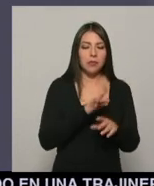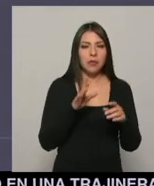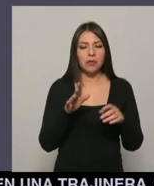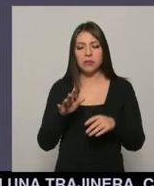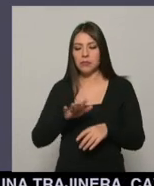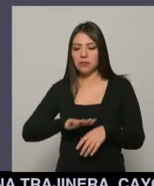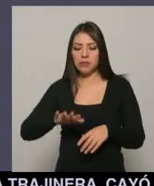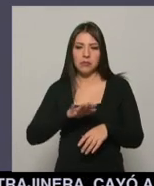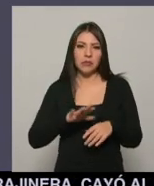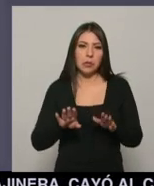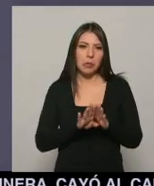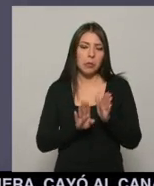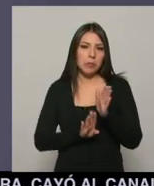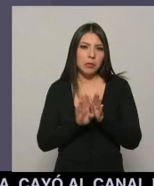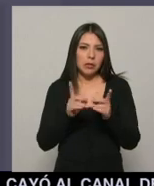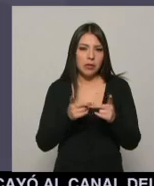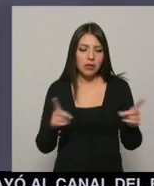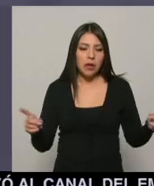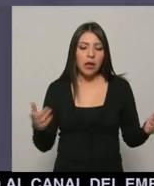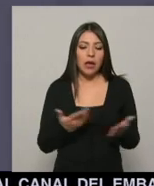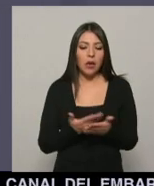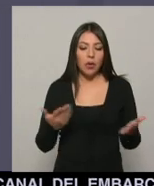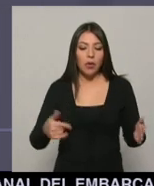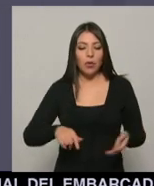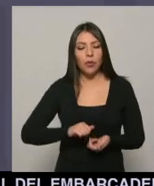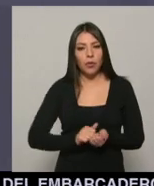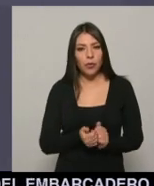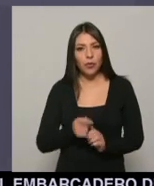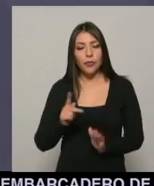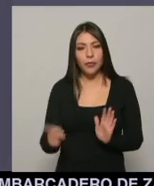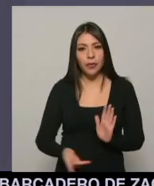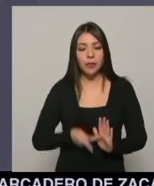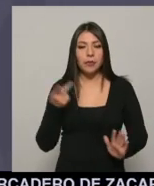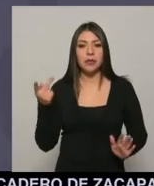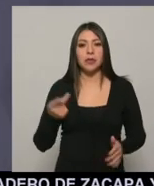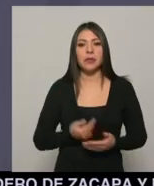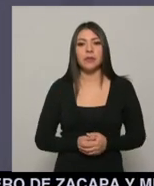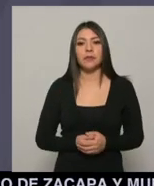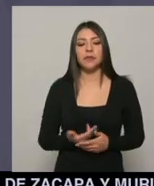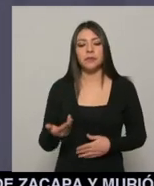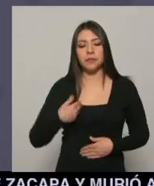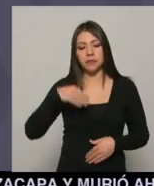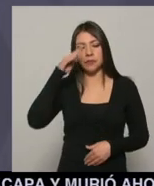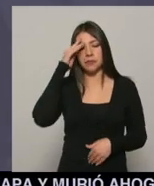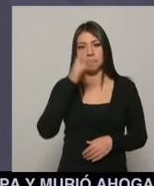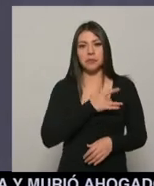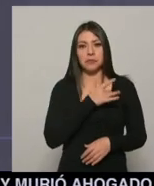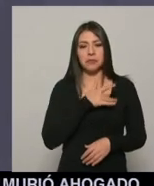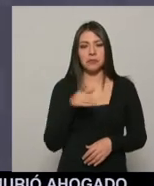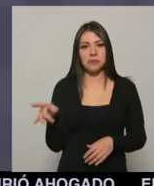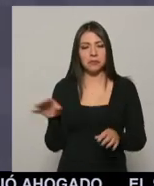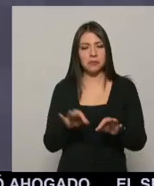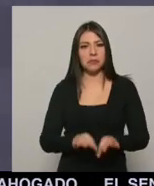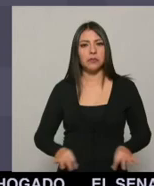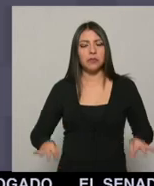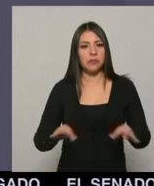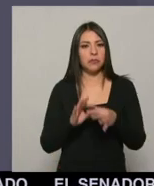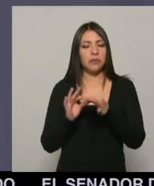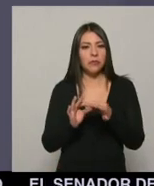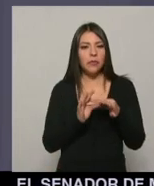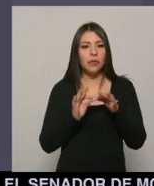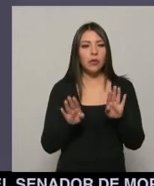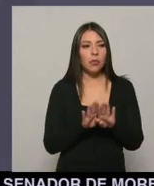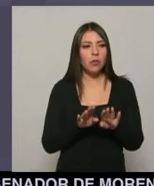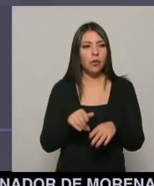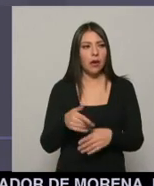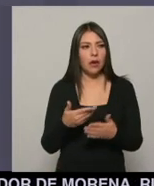pero que ahora se están retomando nuevamente. Entonces yo creo que hay una sintonía importante entre los procesos de cambio que se